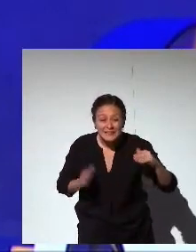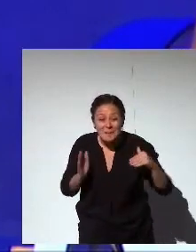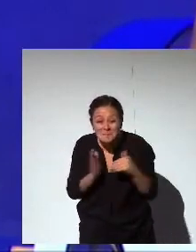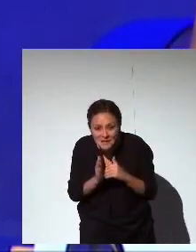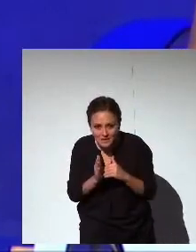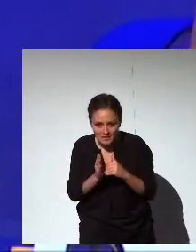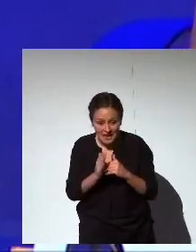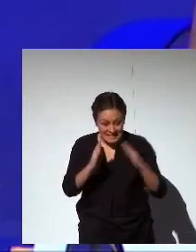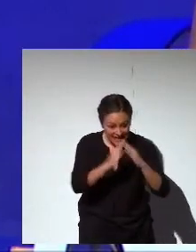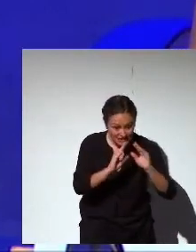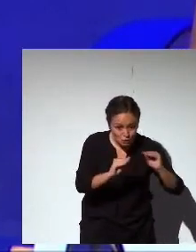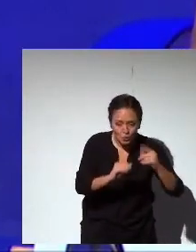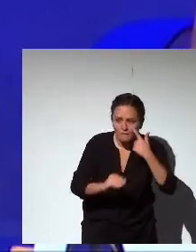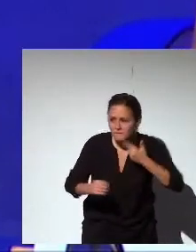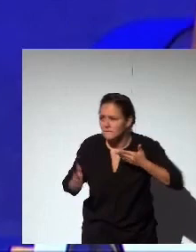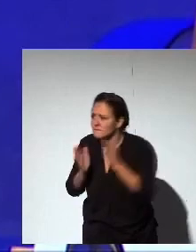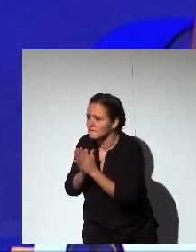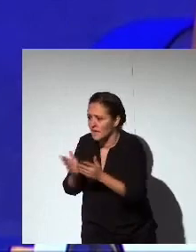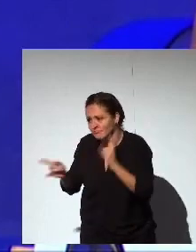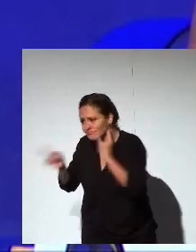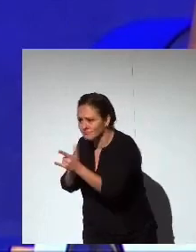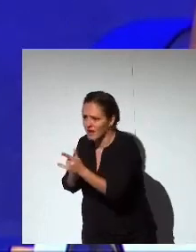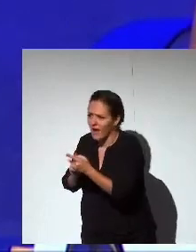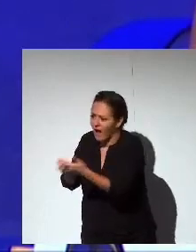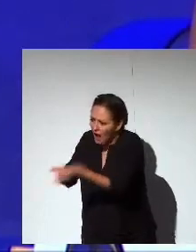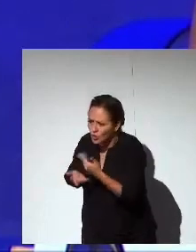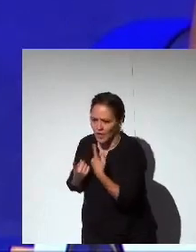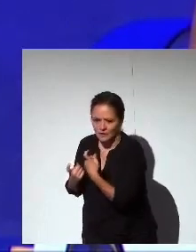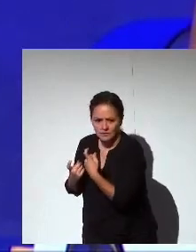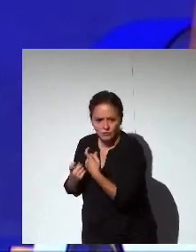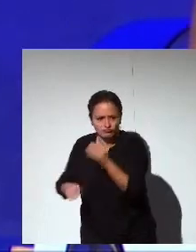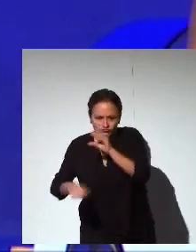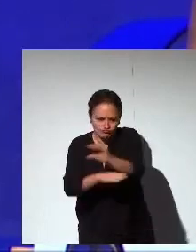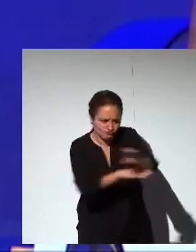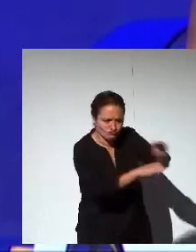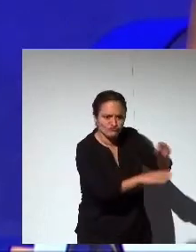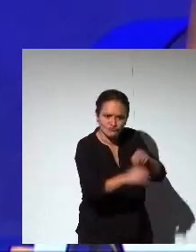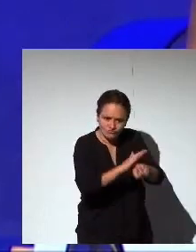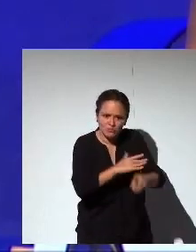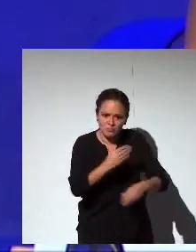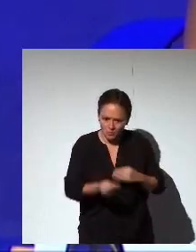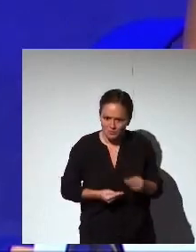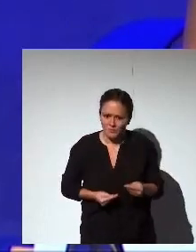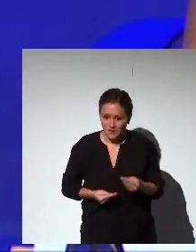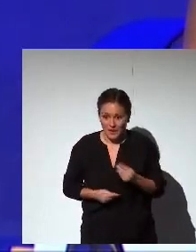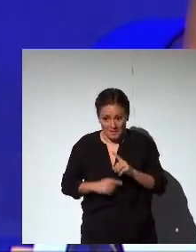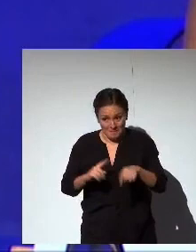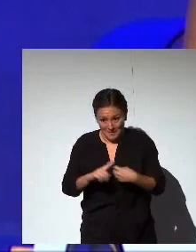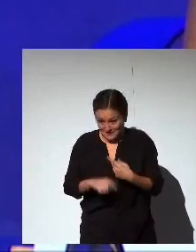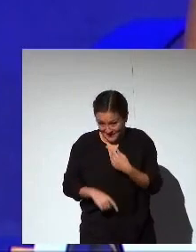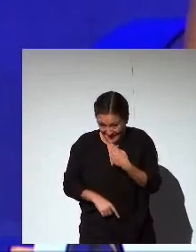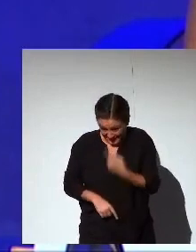llamando por teléfono, pedir una ayuda. De esas 30.000 personas, en 2 meses, que les aseguro que en el Gobierno de Canarias es ciencia